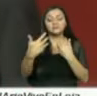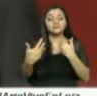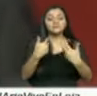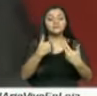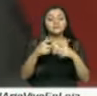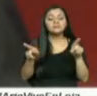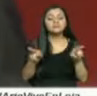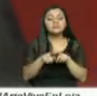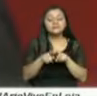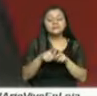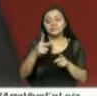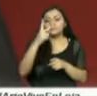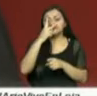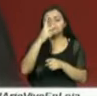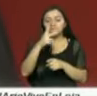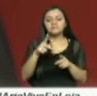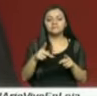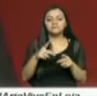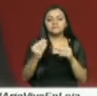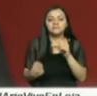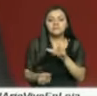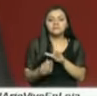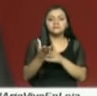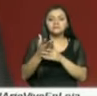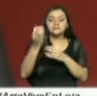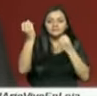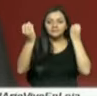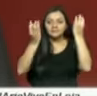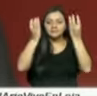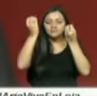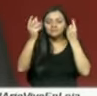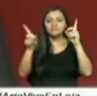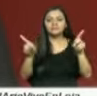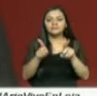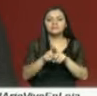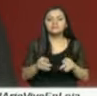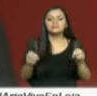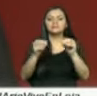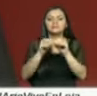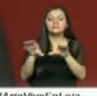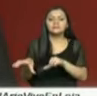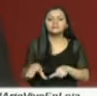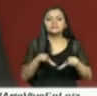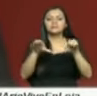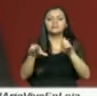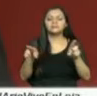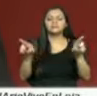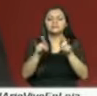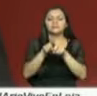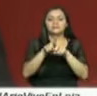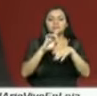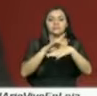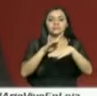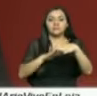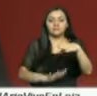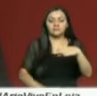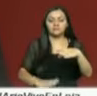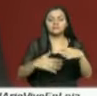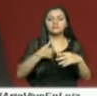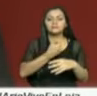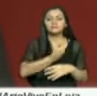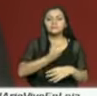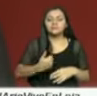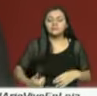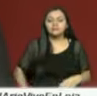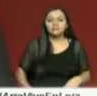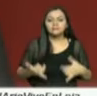como veta de la creatividad humana, es una de las actividades más complejas, sacrificadas de seguir